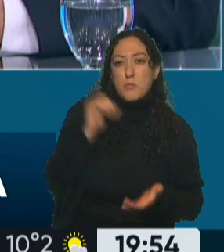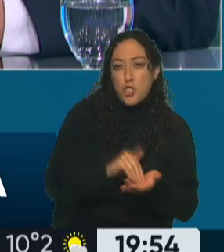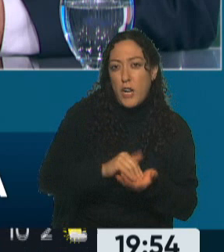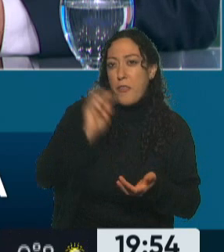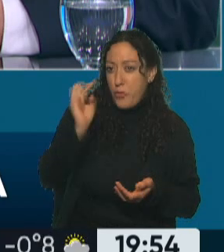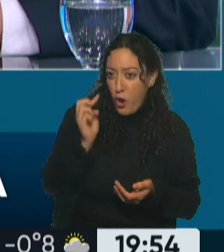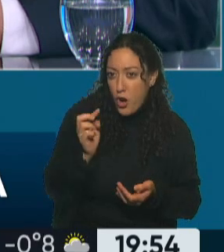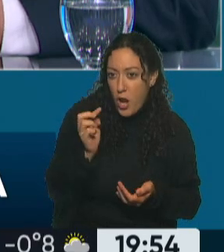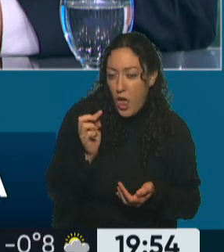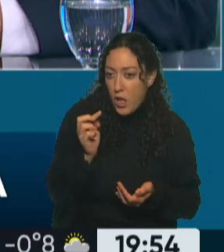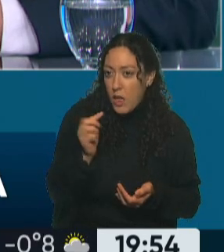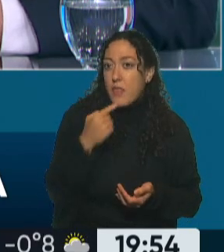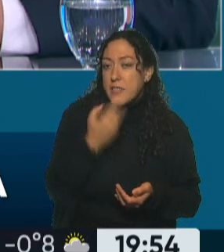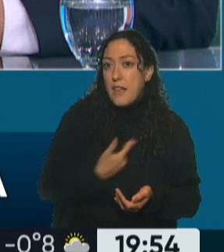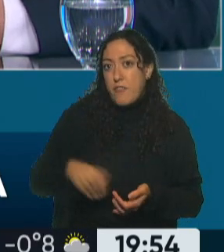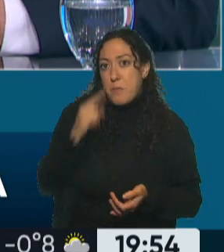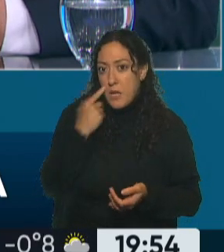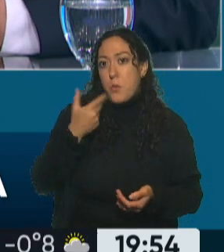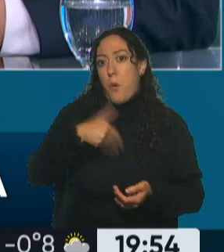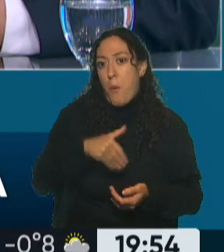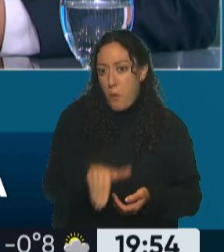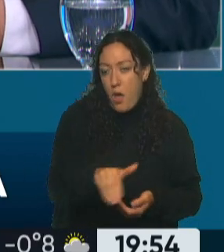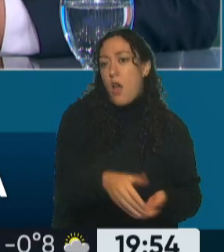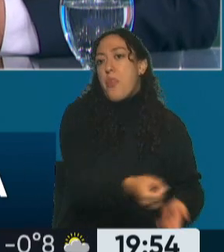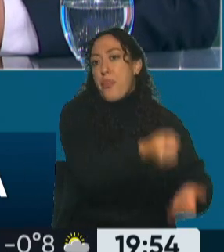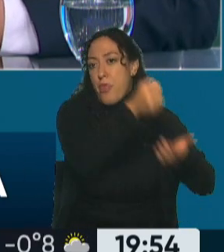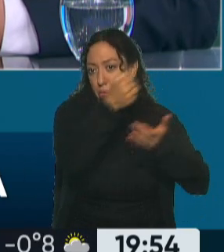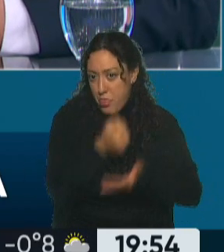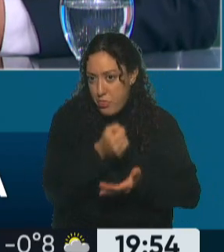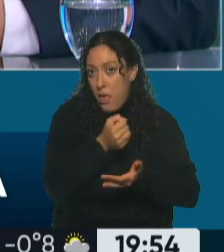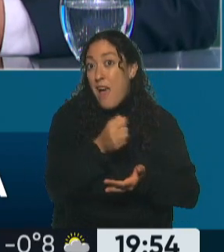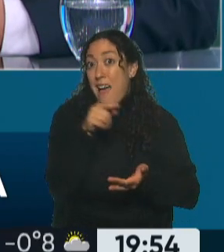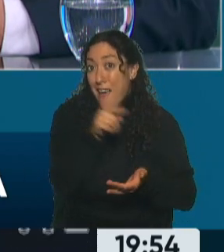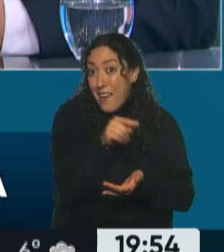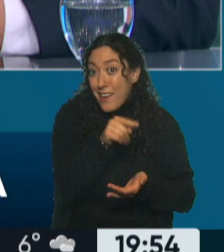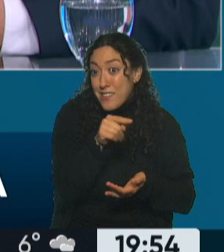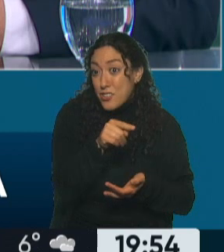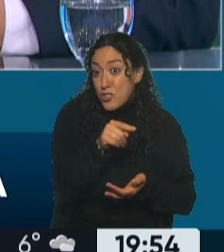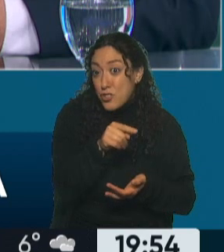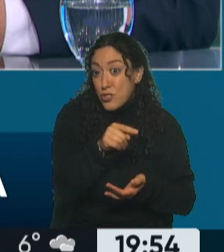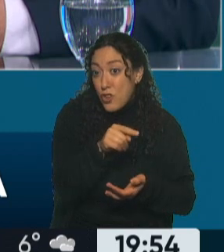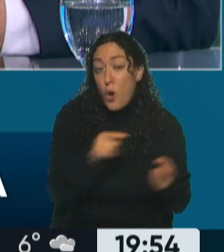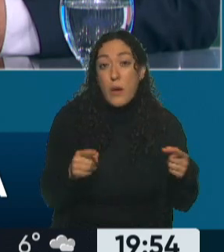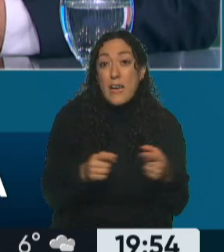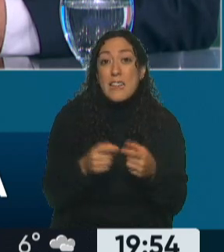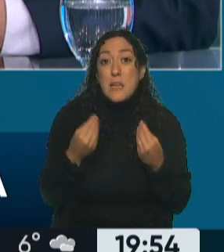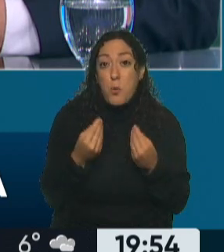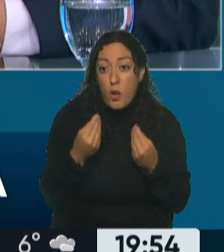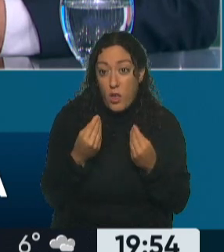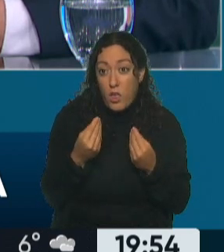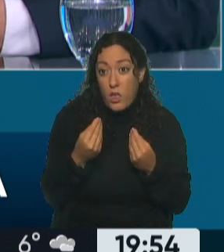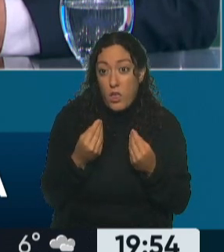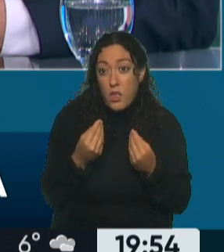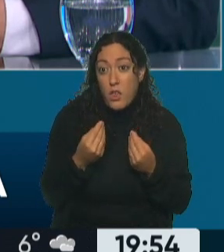que se compromete el Fondo Monetario Internacional a desembolsar serán absolutamente destinados al pago de capital de